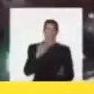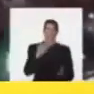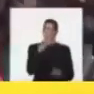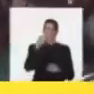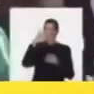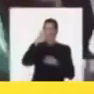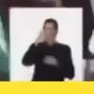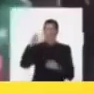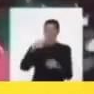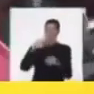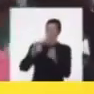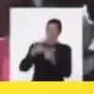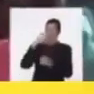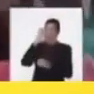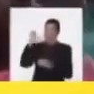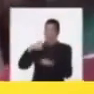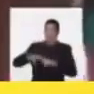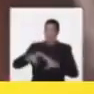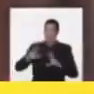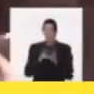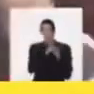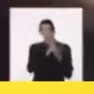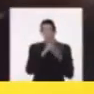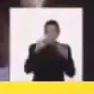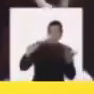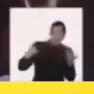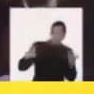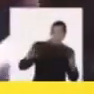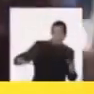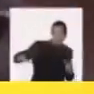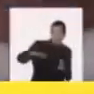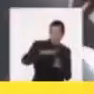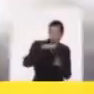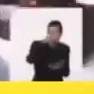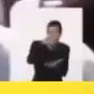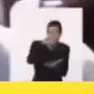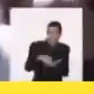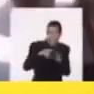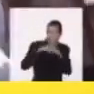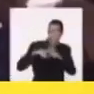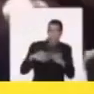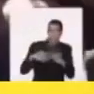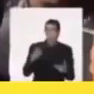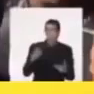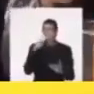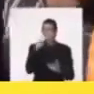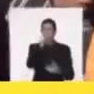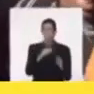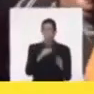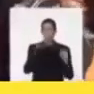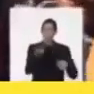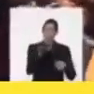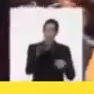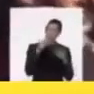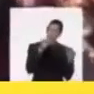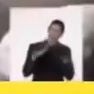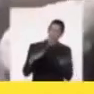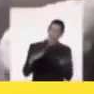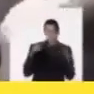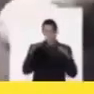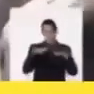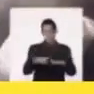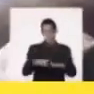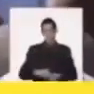sus casas recluidos, que los están presionando. Entonces, ¿no nos damos cuenta que